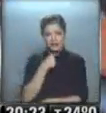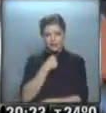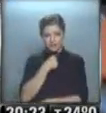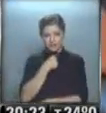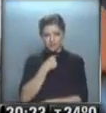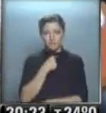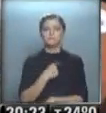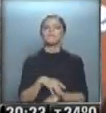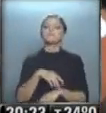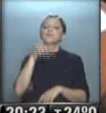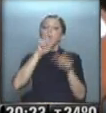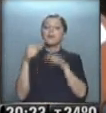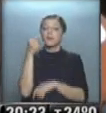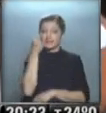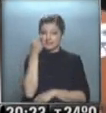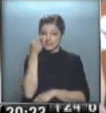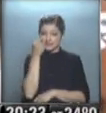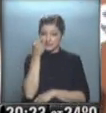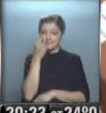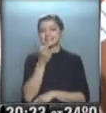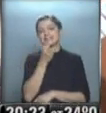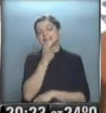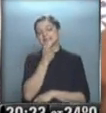testigos, sería irresponsable dar